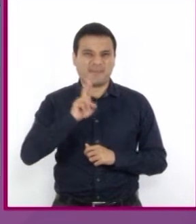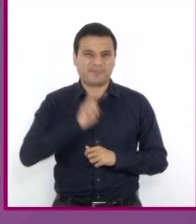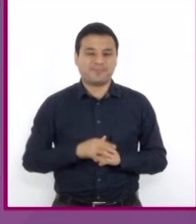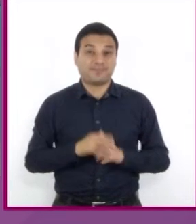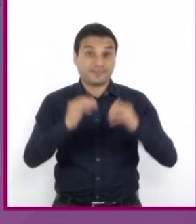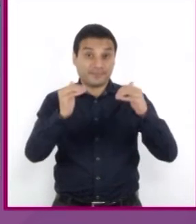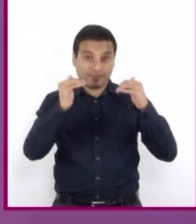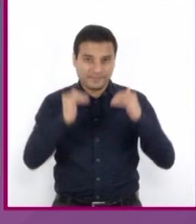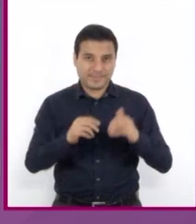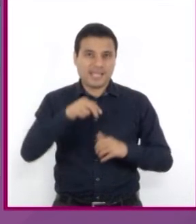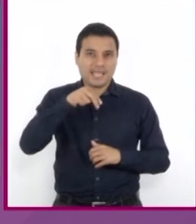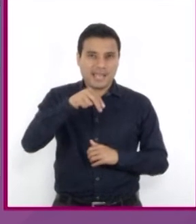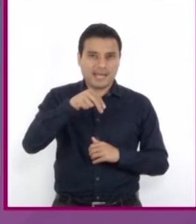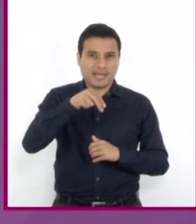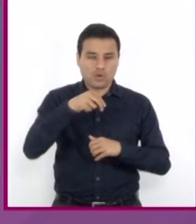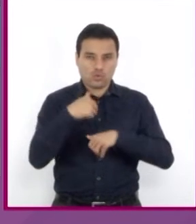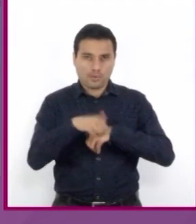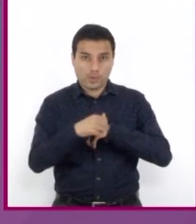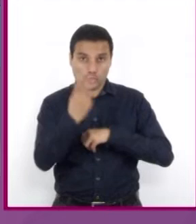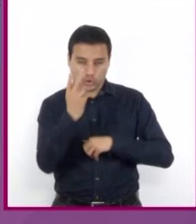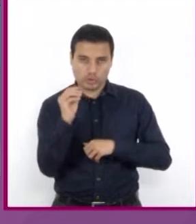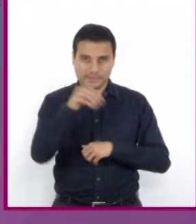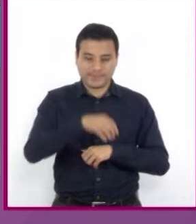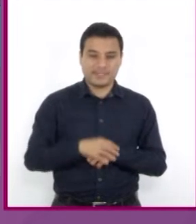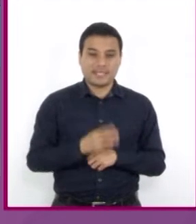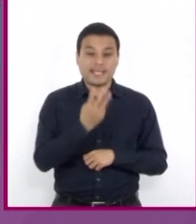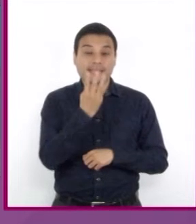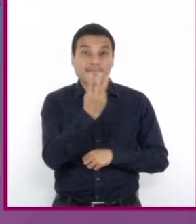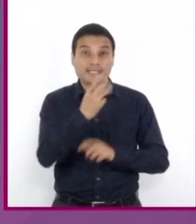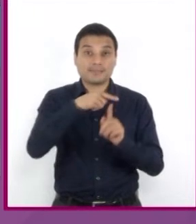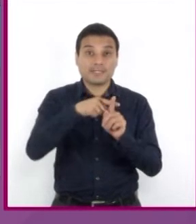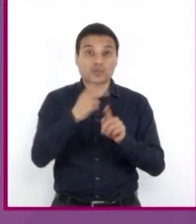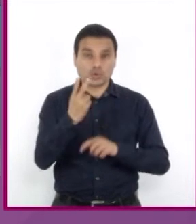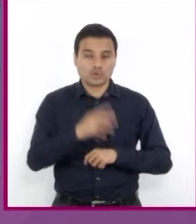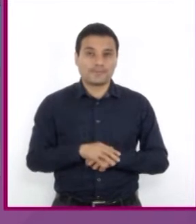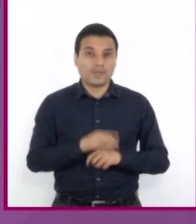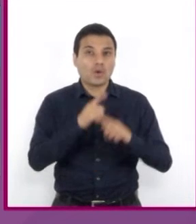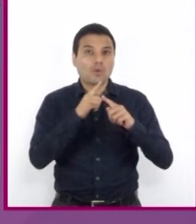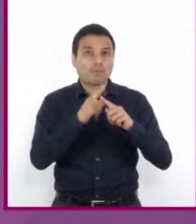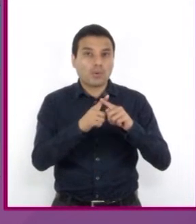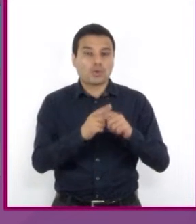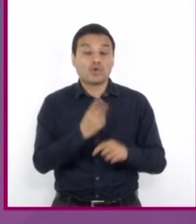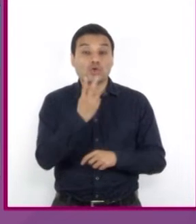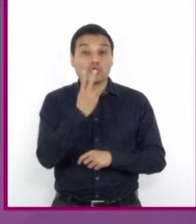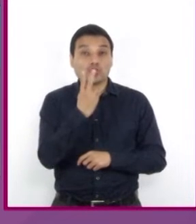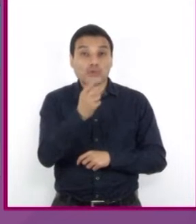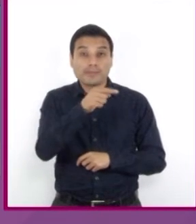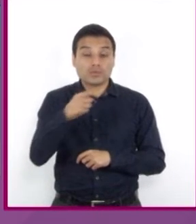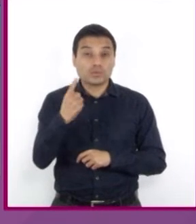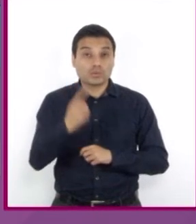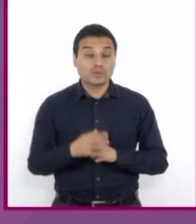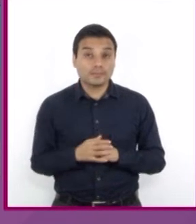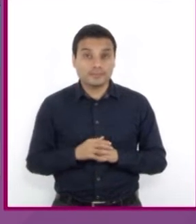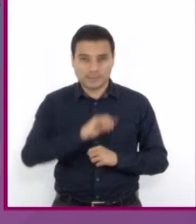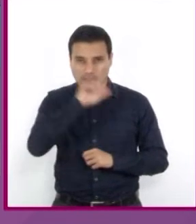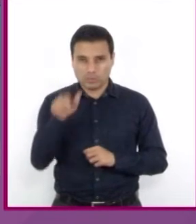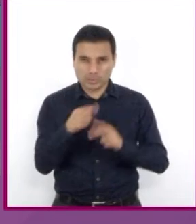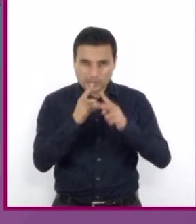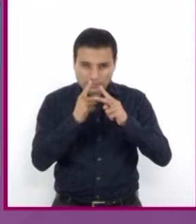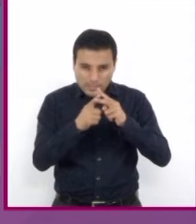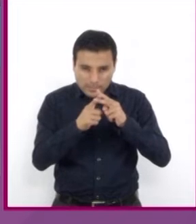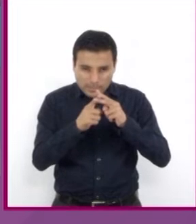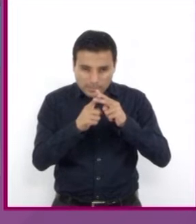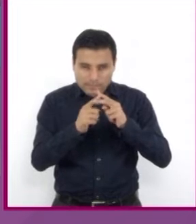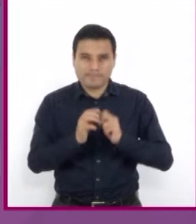cuando n es igual a 2. 3 más 2 que multiplica a 2 menos 1, al realizar las